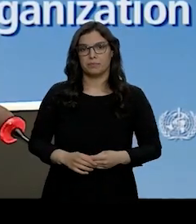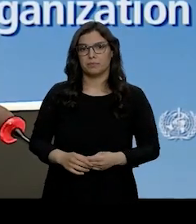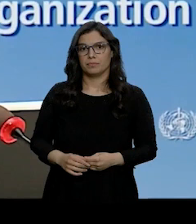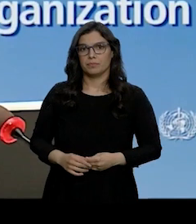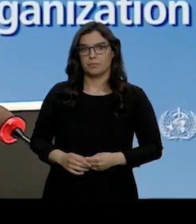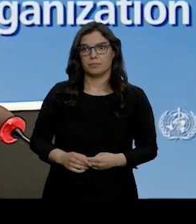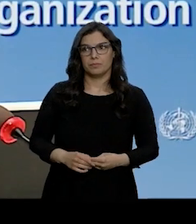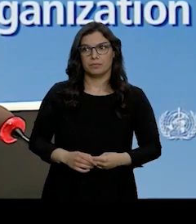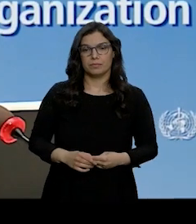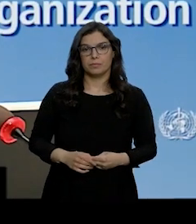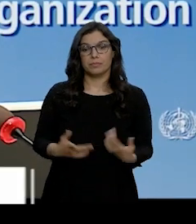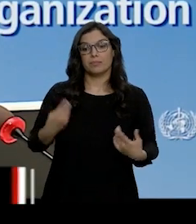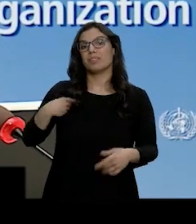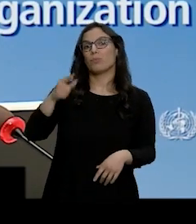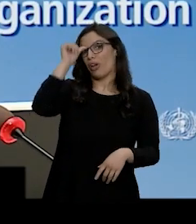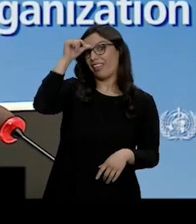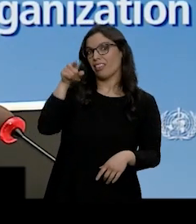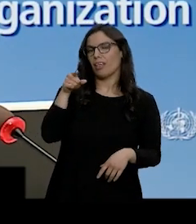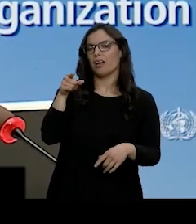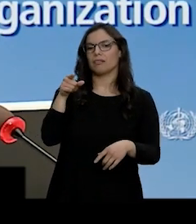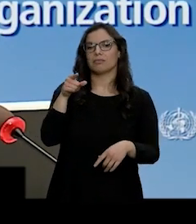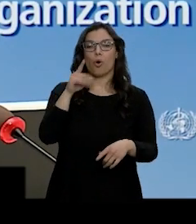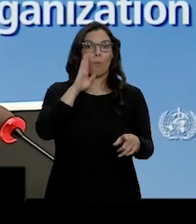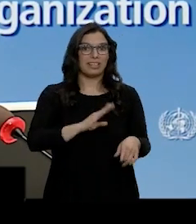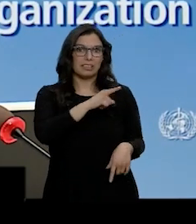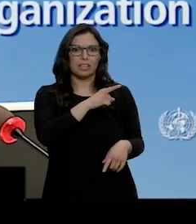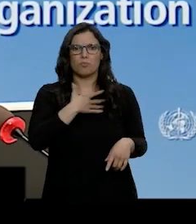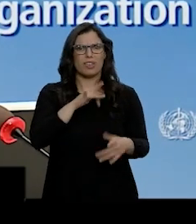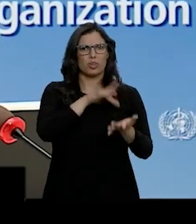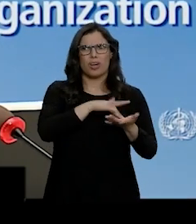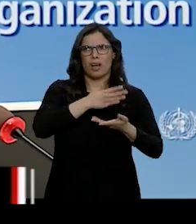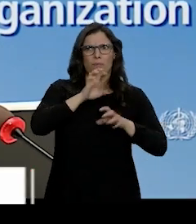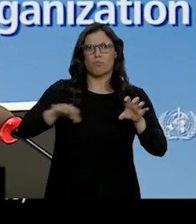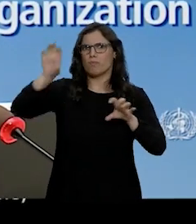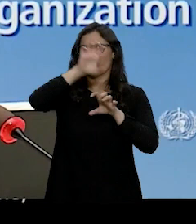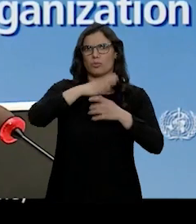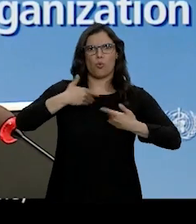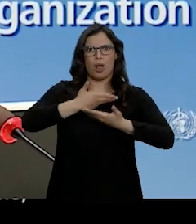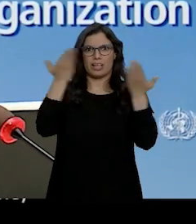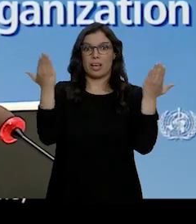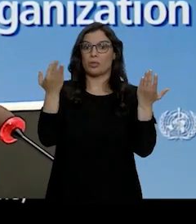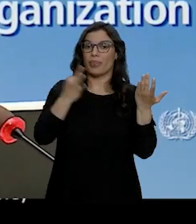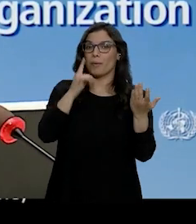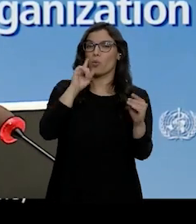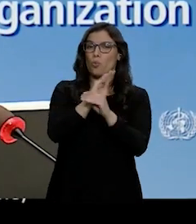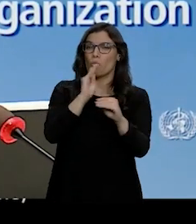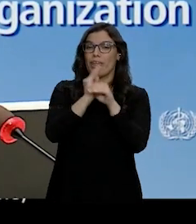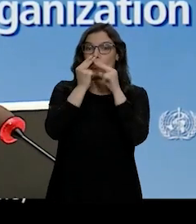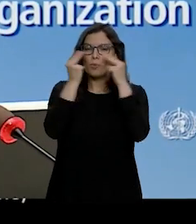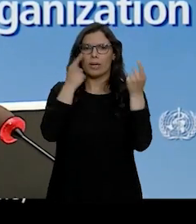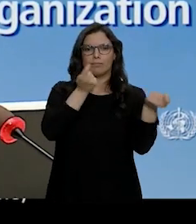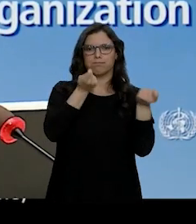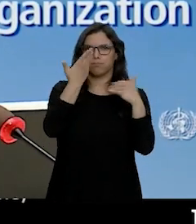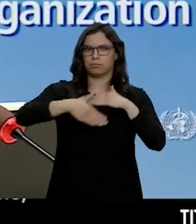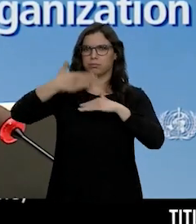Lo que está sucediendo en India y Brasil puede suceder en cualquier parte, a menos que mantengamos las precauciones públicas que